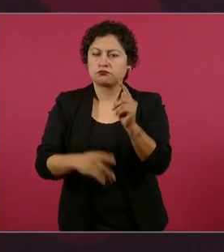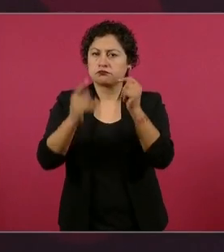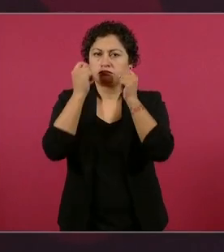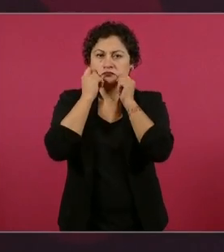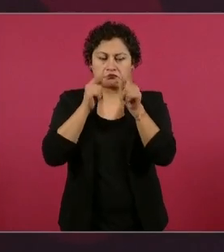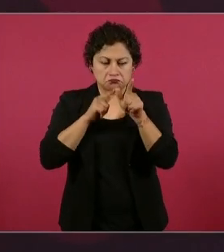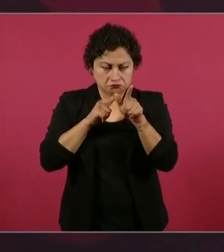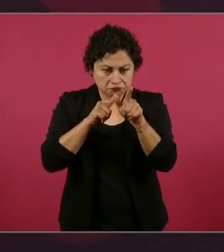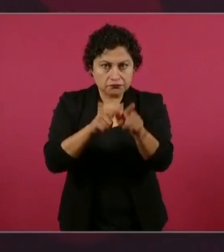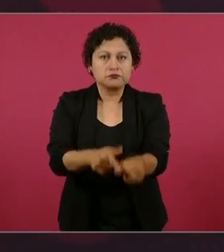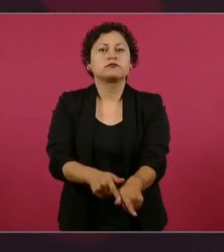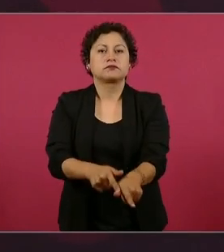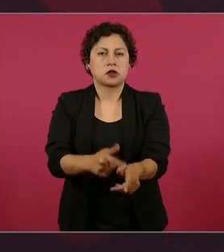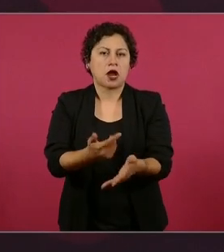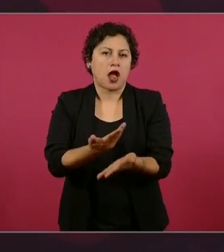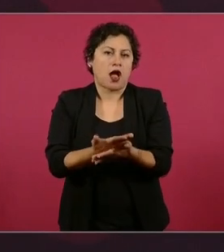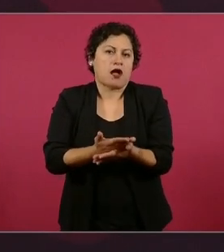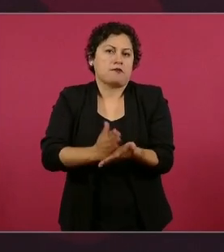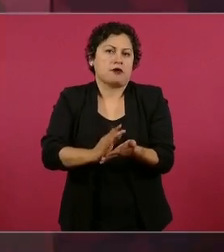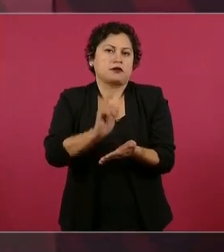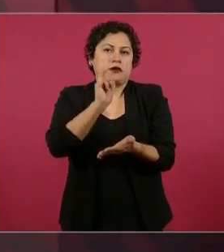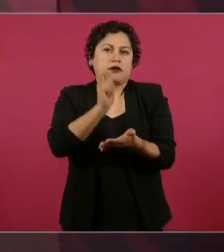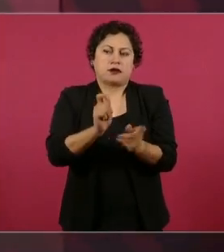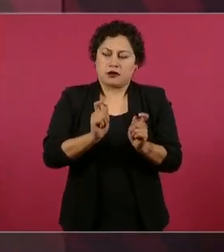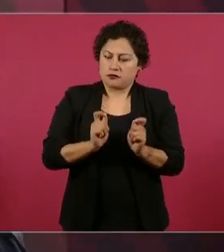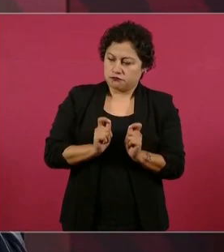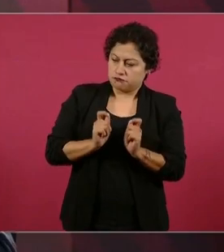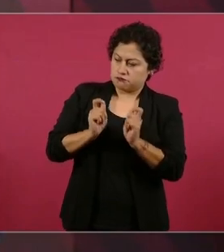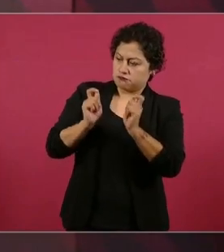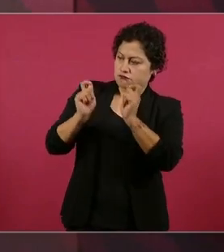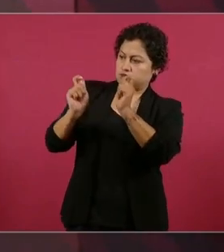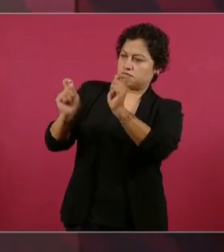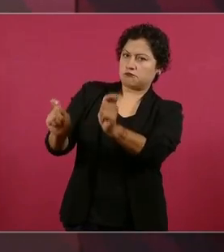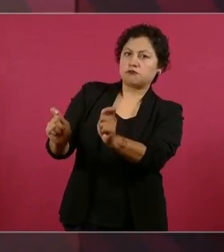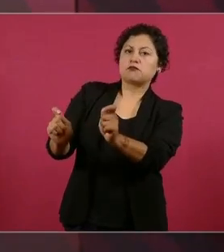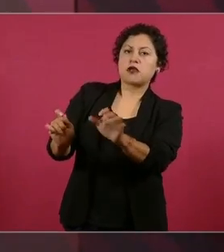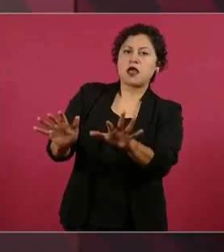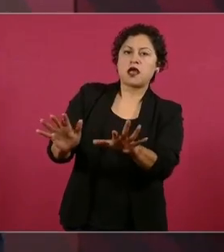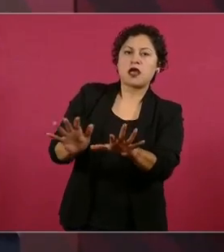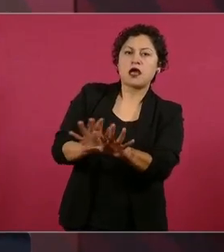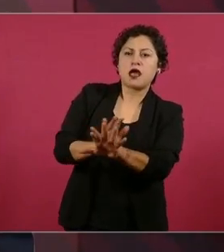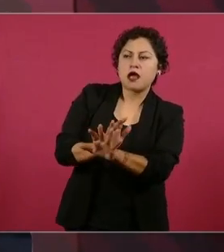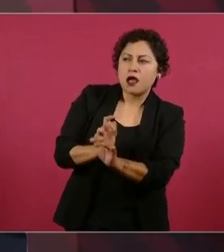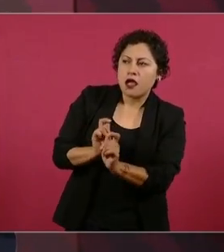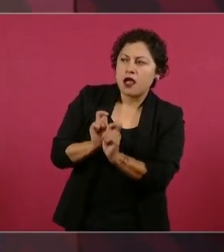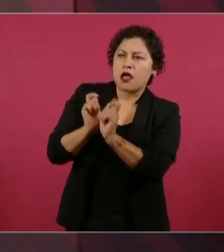ayudar en la transición para que no haya ningún